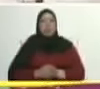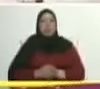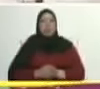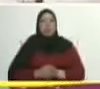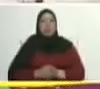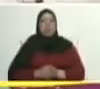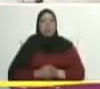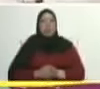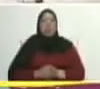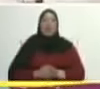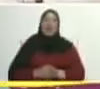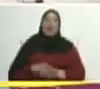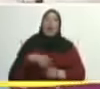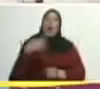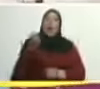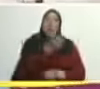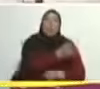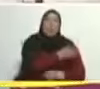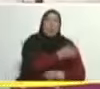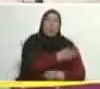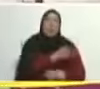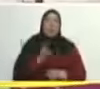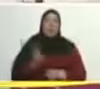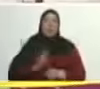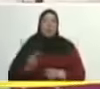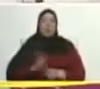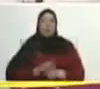Cuando la derecha extremista de Venezuela